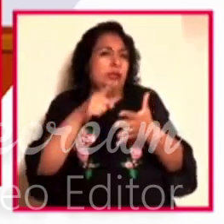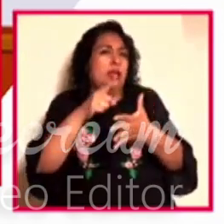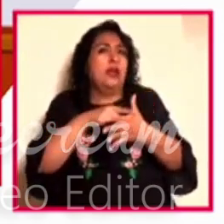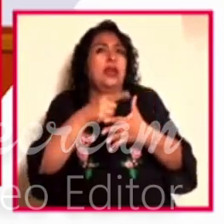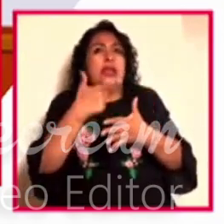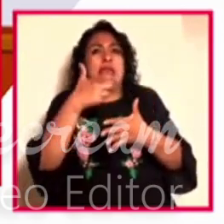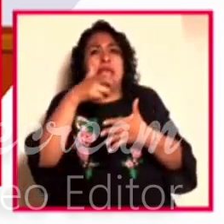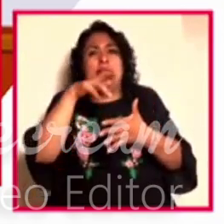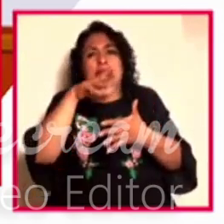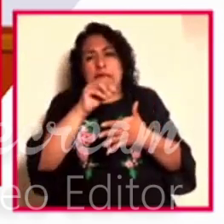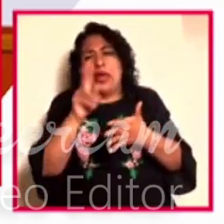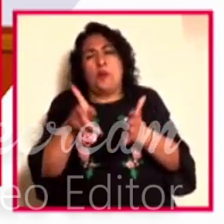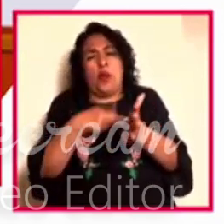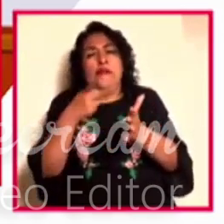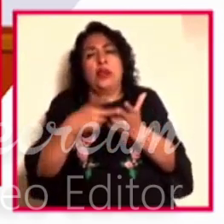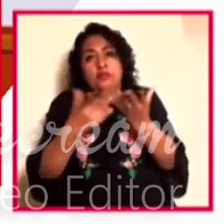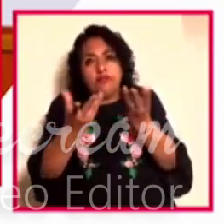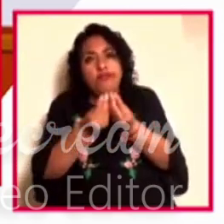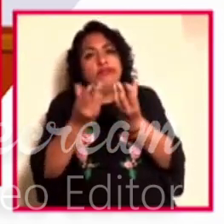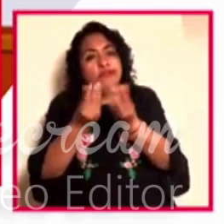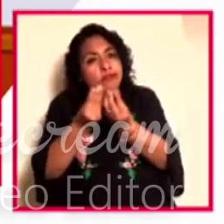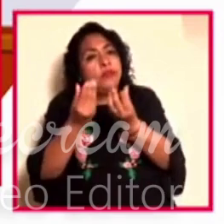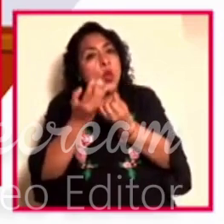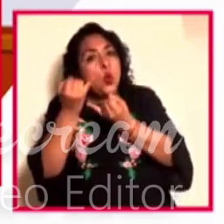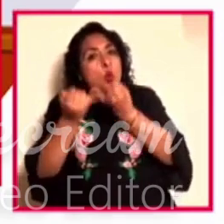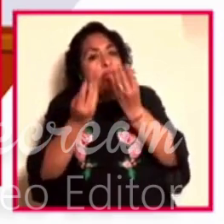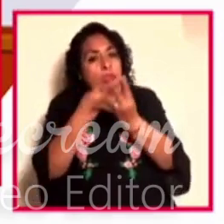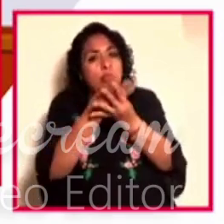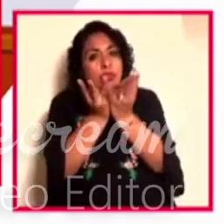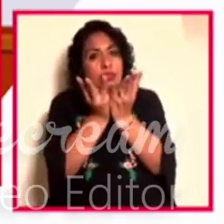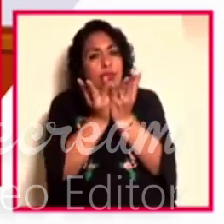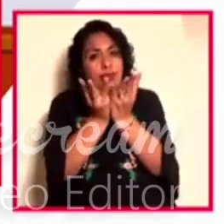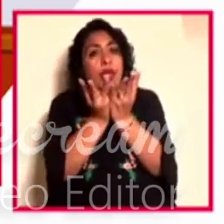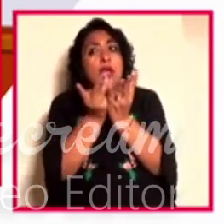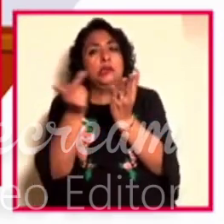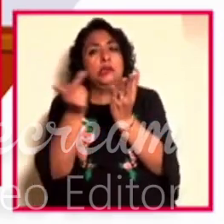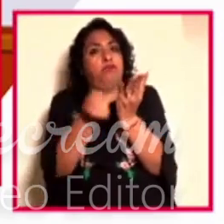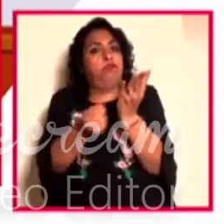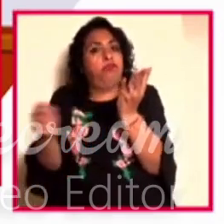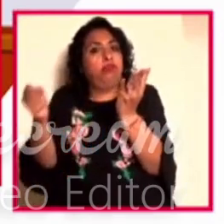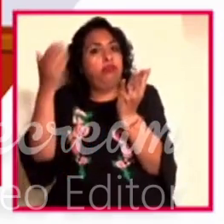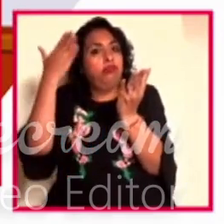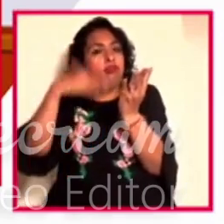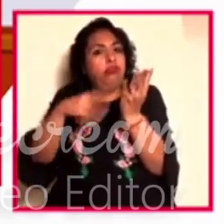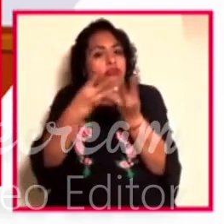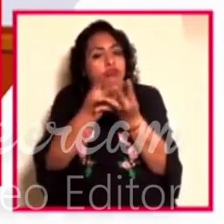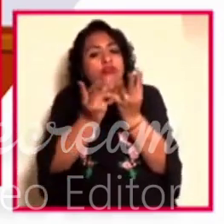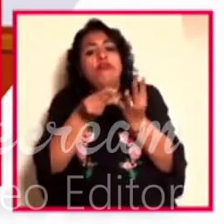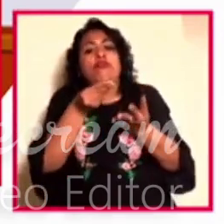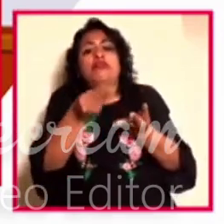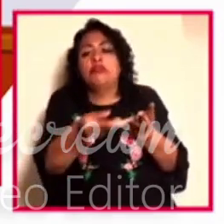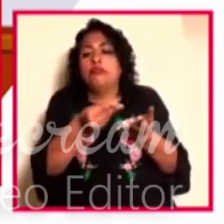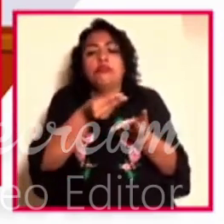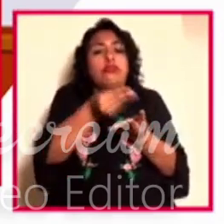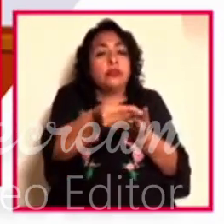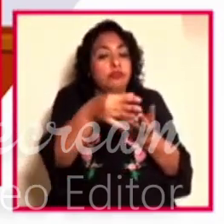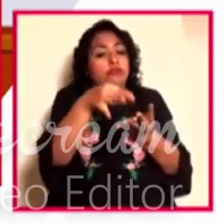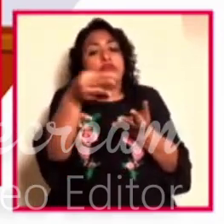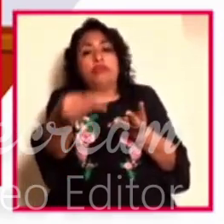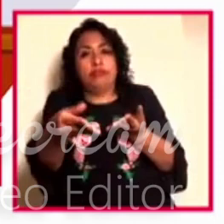Sheridan en algunas ocasiones, y jugábamos, y Mario era un gran jugador. Entonces, además de que ese rigor casi